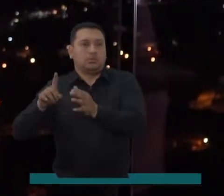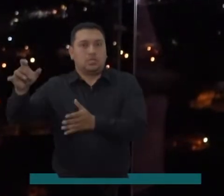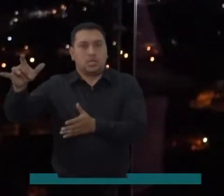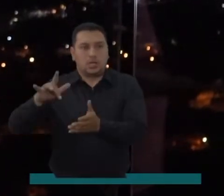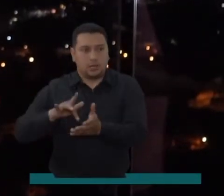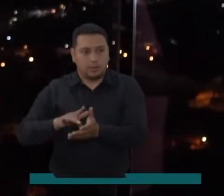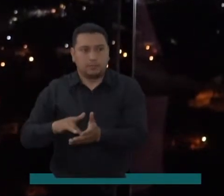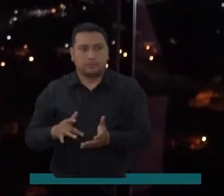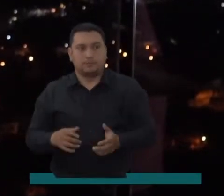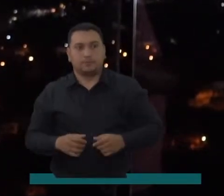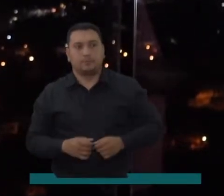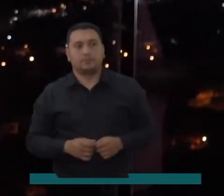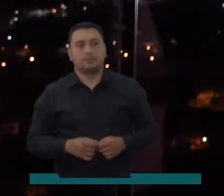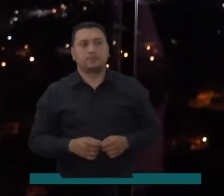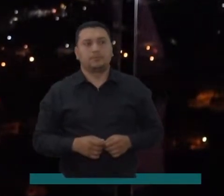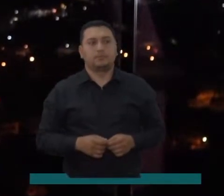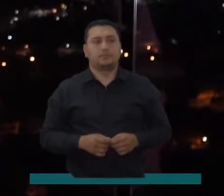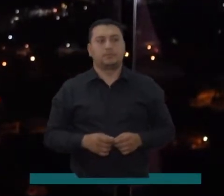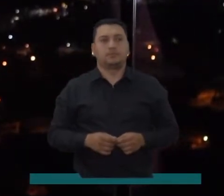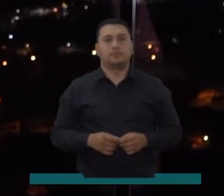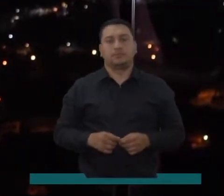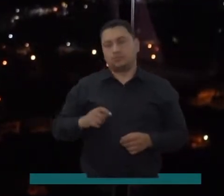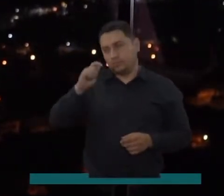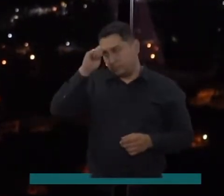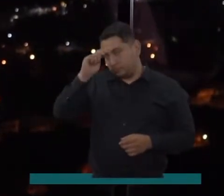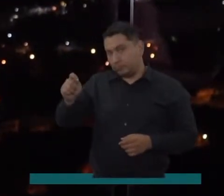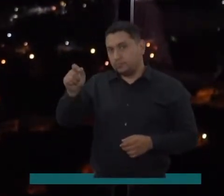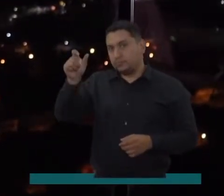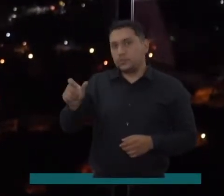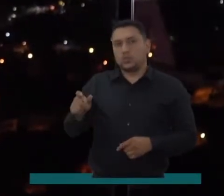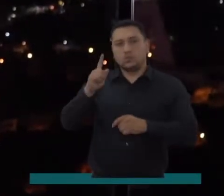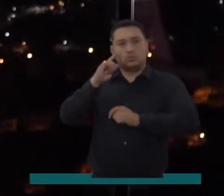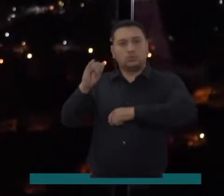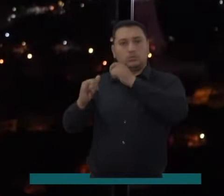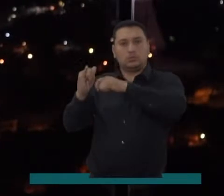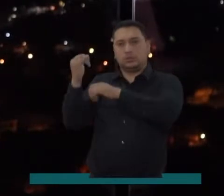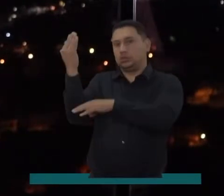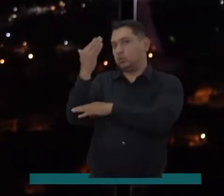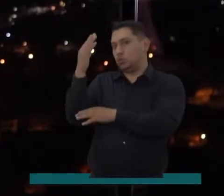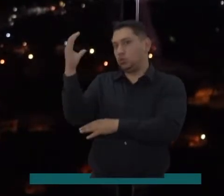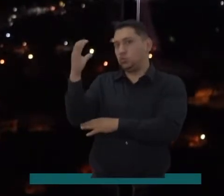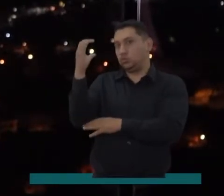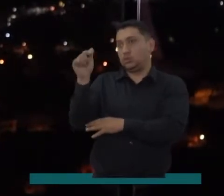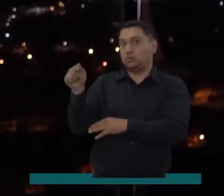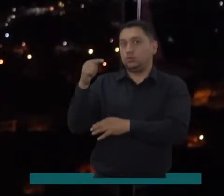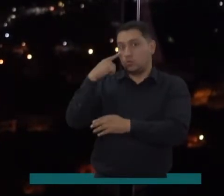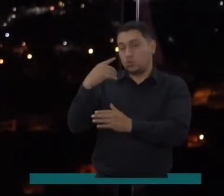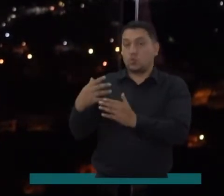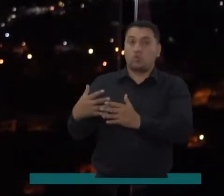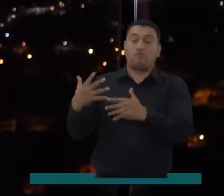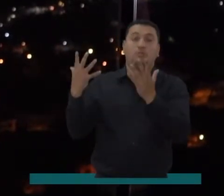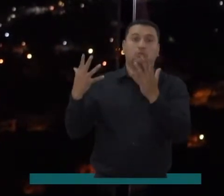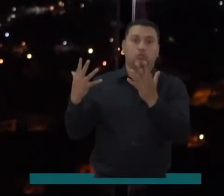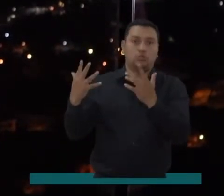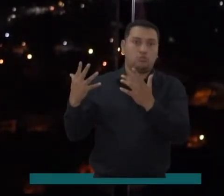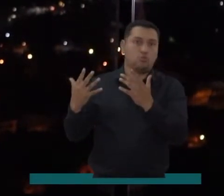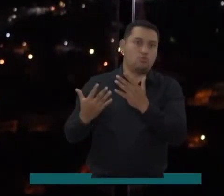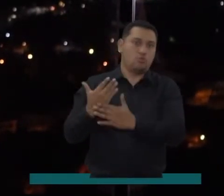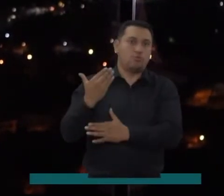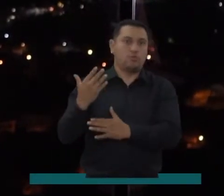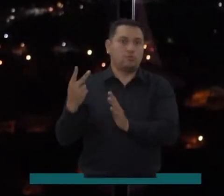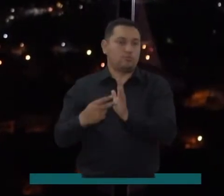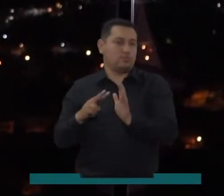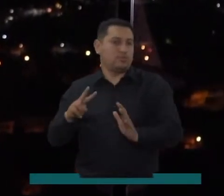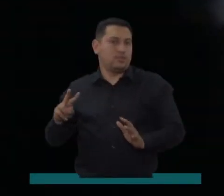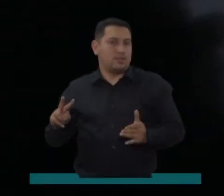especiales, vamos a hacer un homenaje a un realizador de cine colombiano. Eso es otra de las grandes novedades que tenemos para